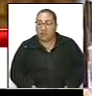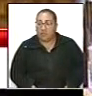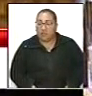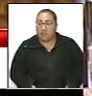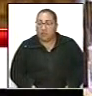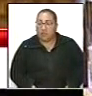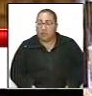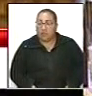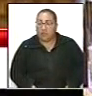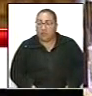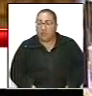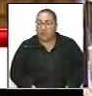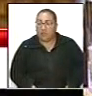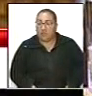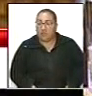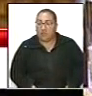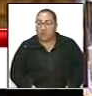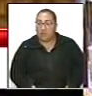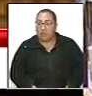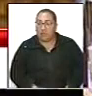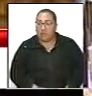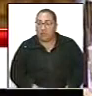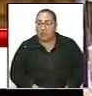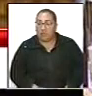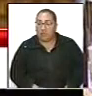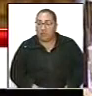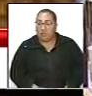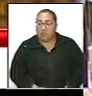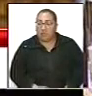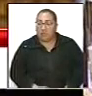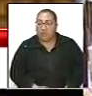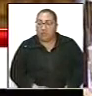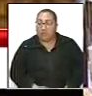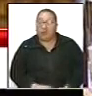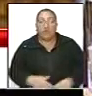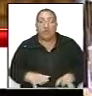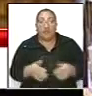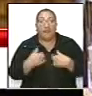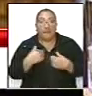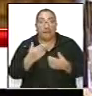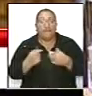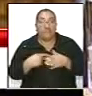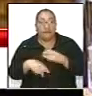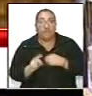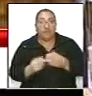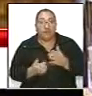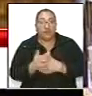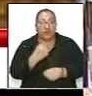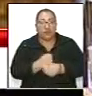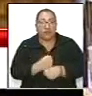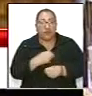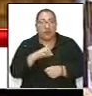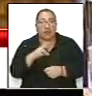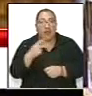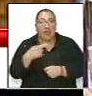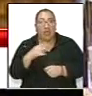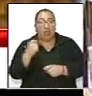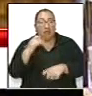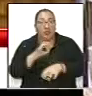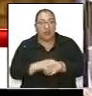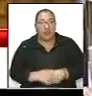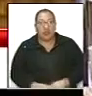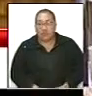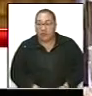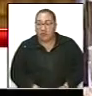Tenemos ya pronto el nuevo modelo de licenciamiento de programas de pregrado de medicina. Esto